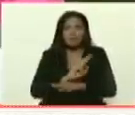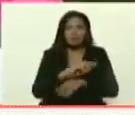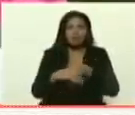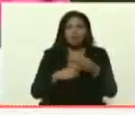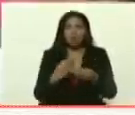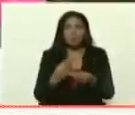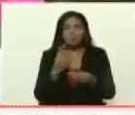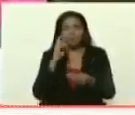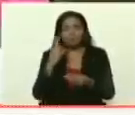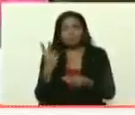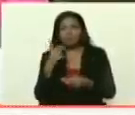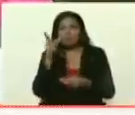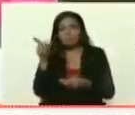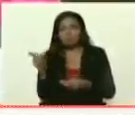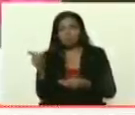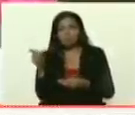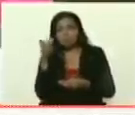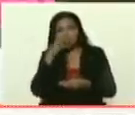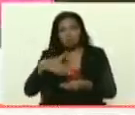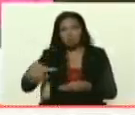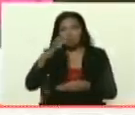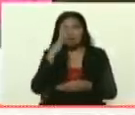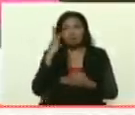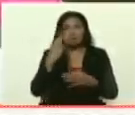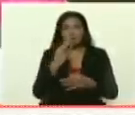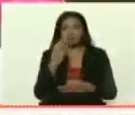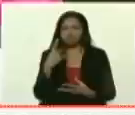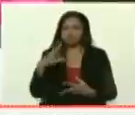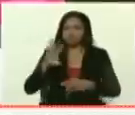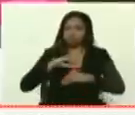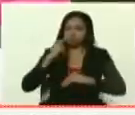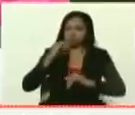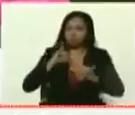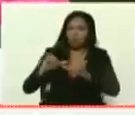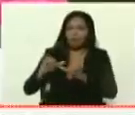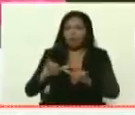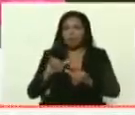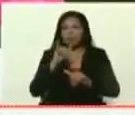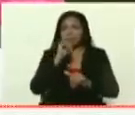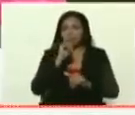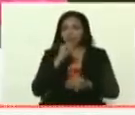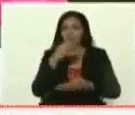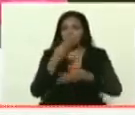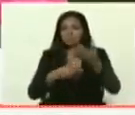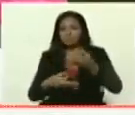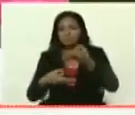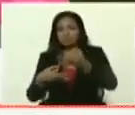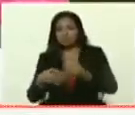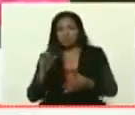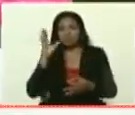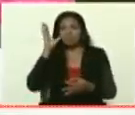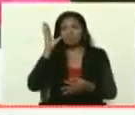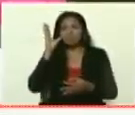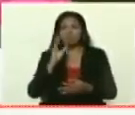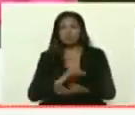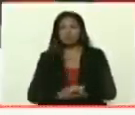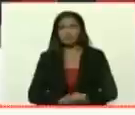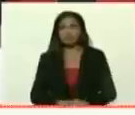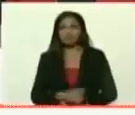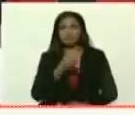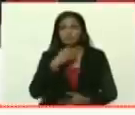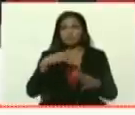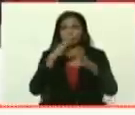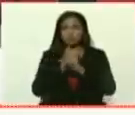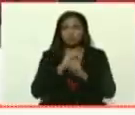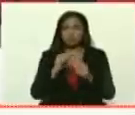parte por parte de un sector de la población que al parecer no fue considerado en este informe de la Alta Comisionada de los Derechos Humanos de Naciones Unidas. Buenas noches.